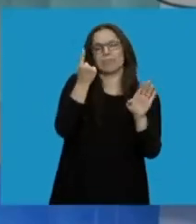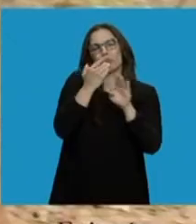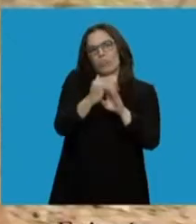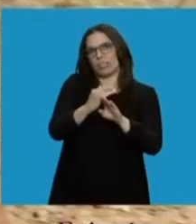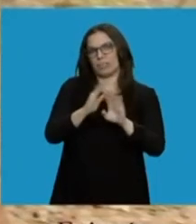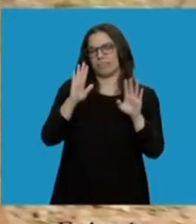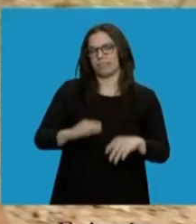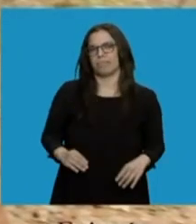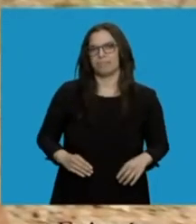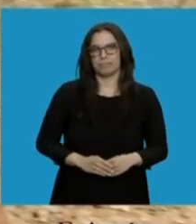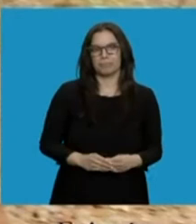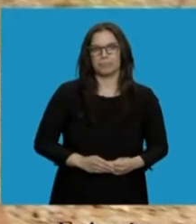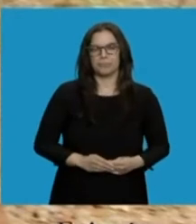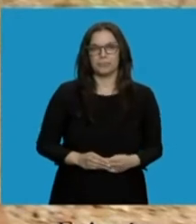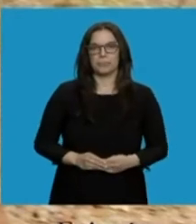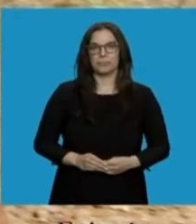suficiente.